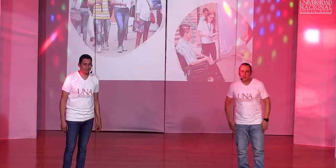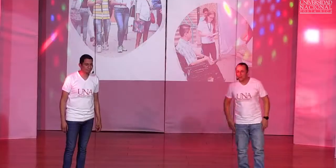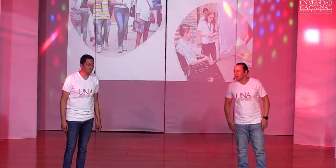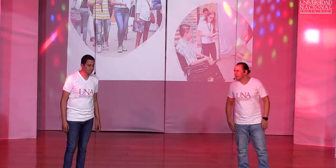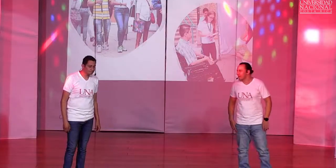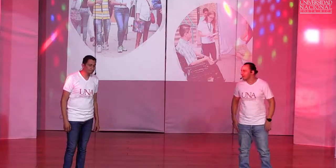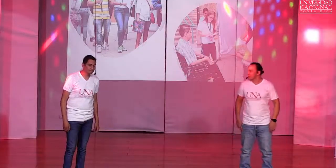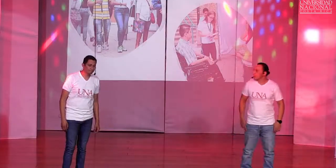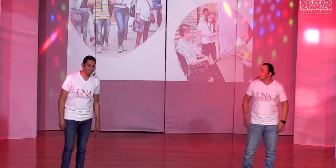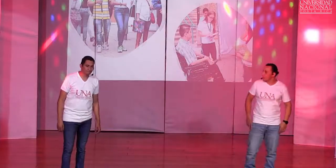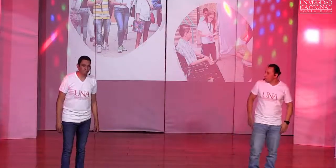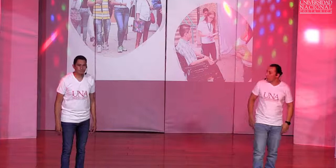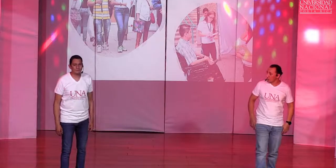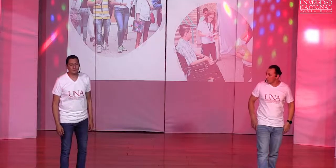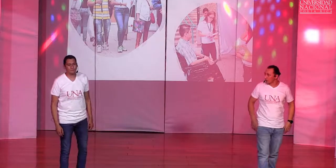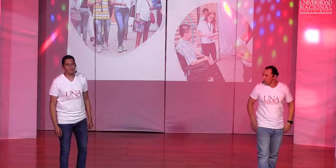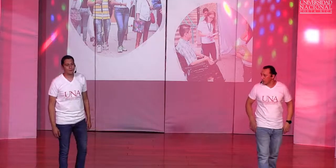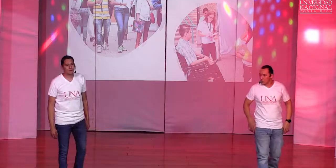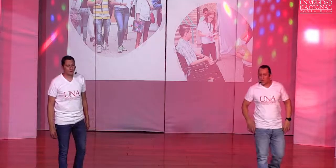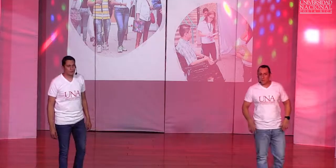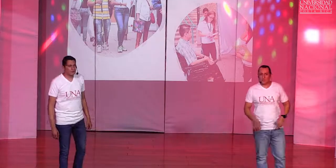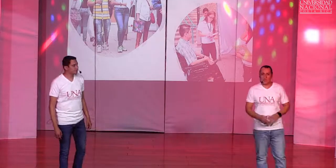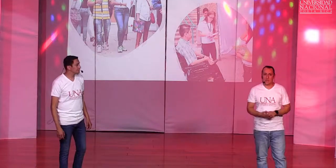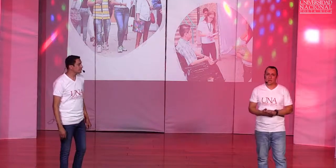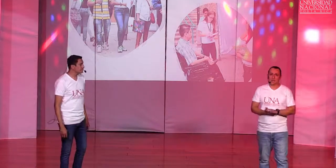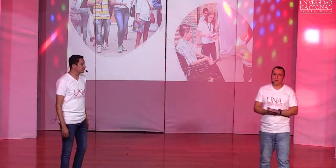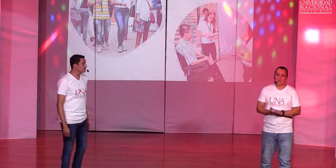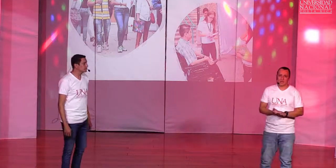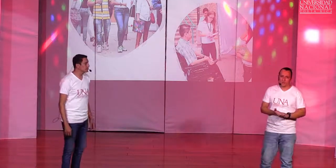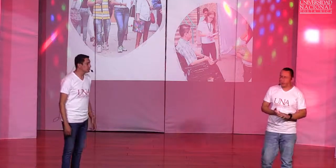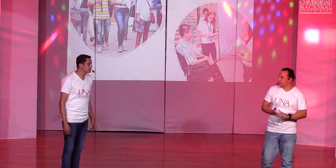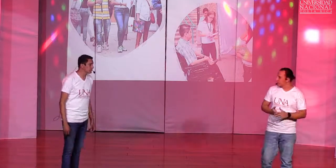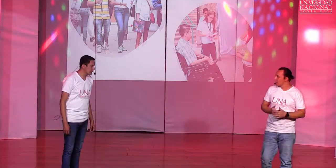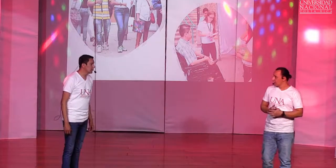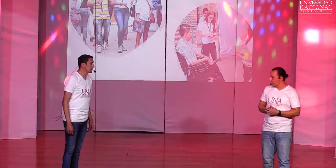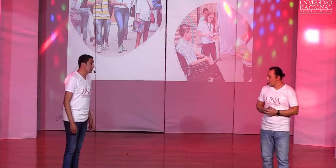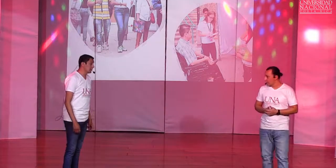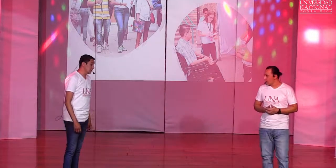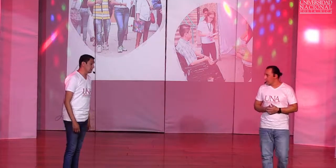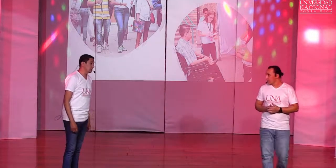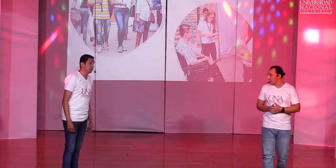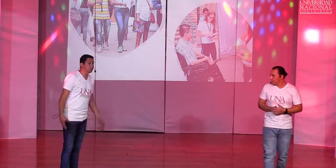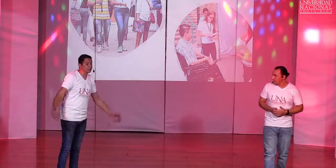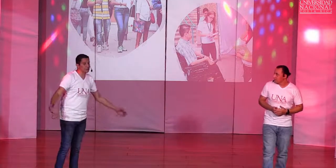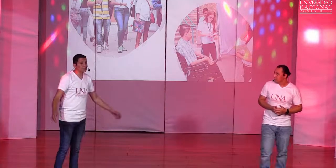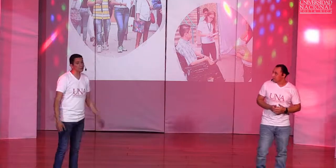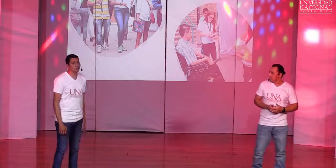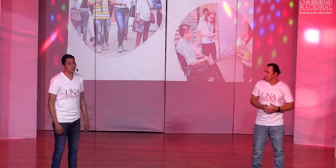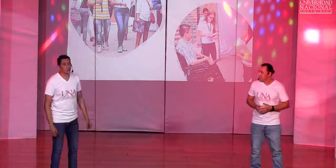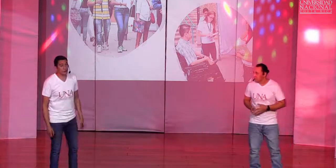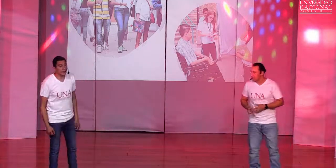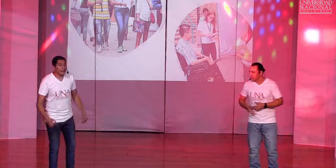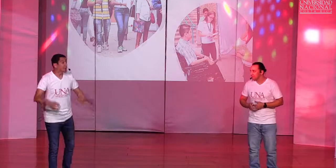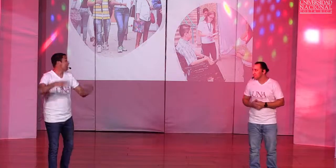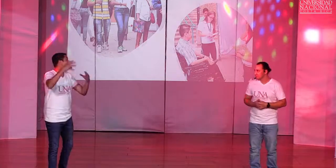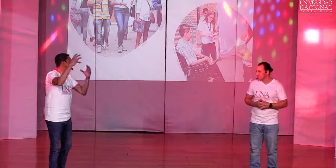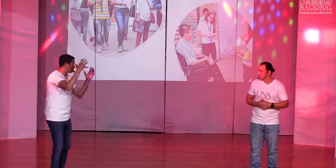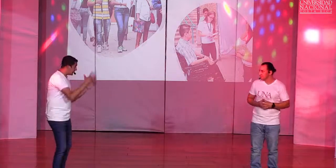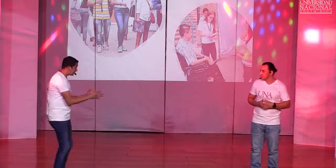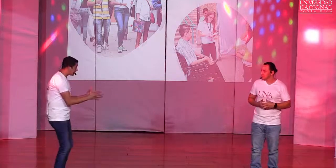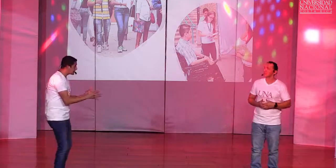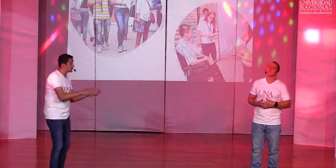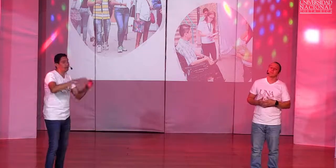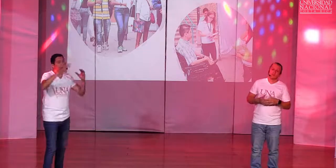Listo. Muy bien, excelente, amigo. Muy, muy importante, ¿verdad? También el mensaje de la Federación, de la FEUNA. Importantísimo, porque bueno,